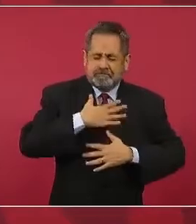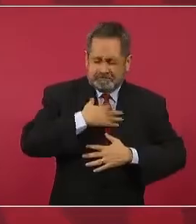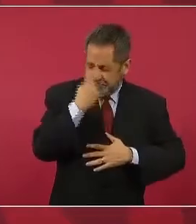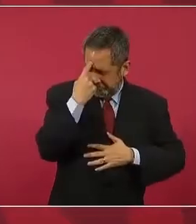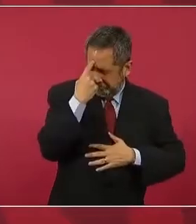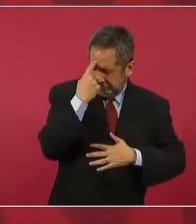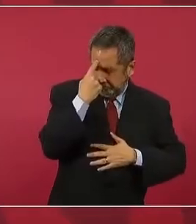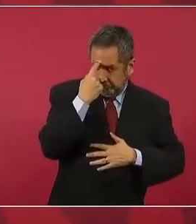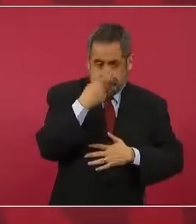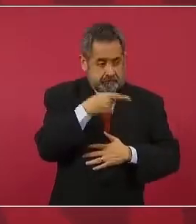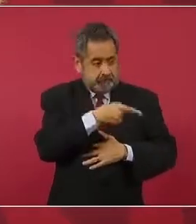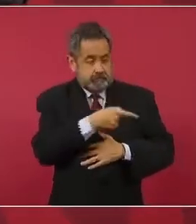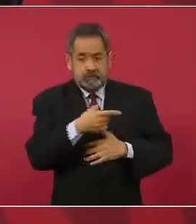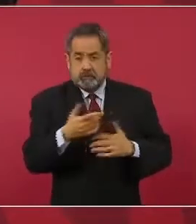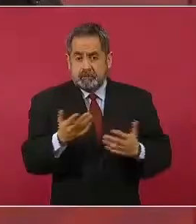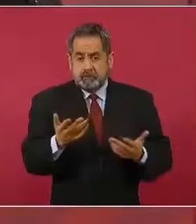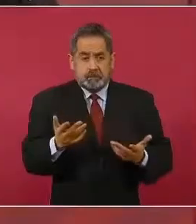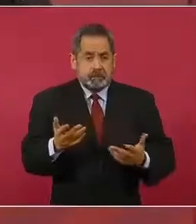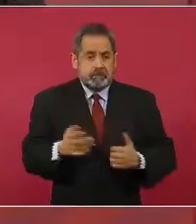convicciones